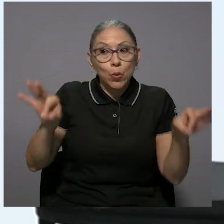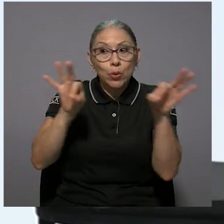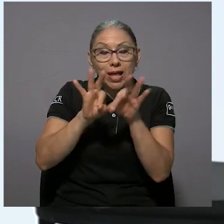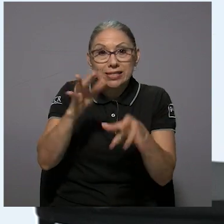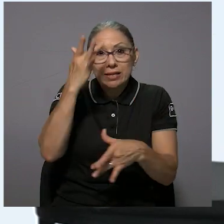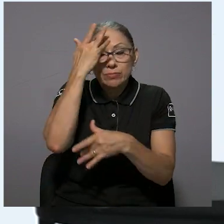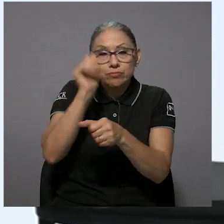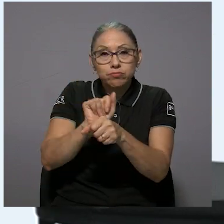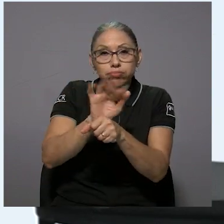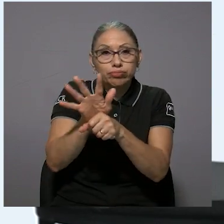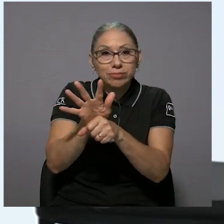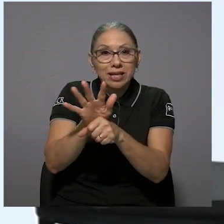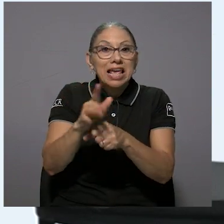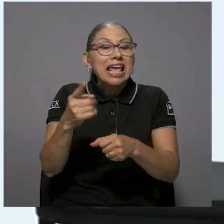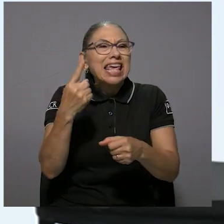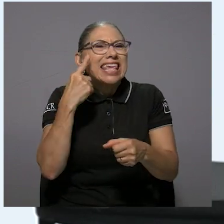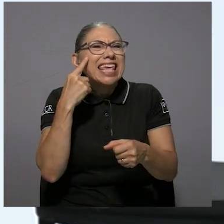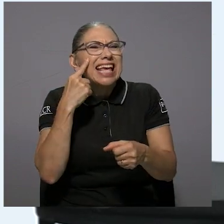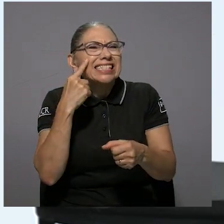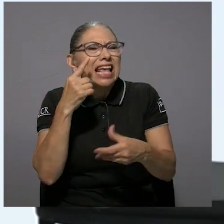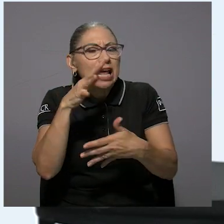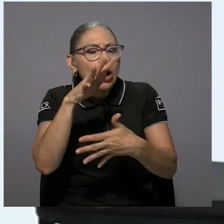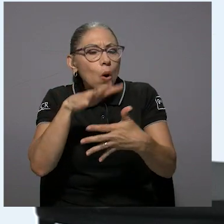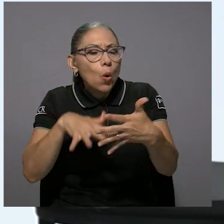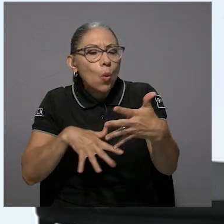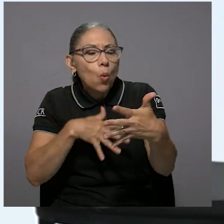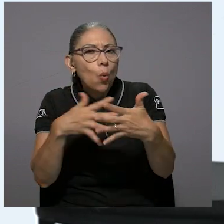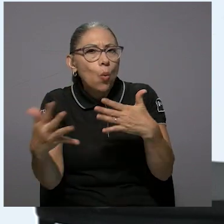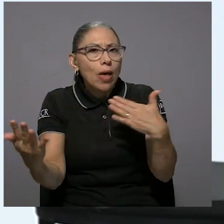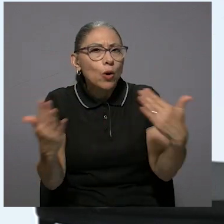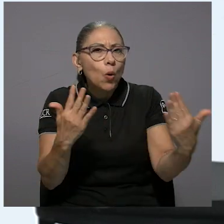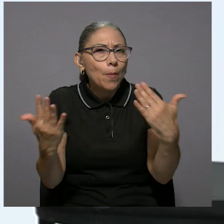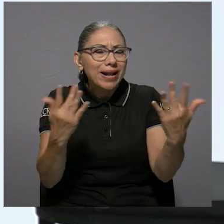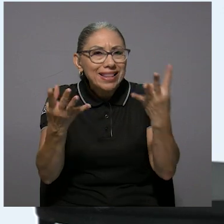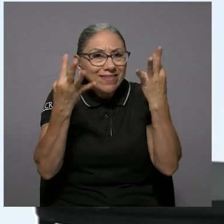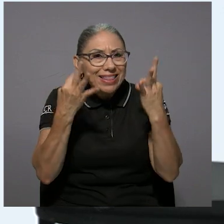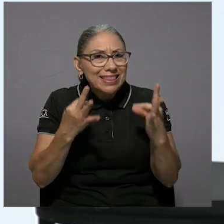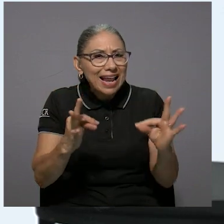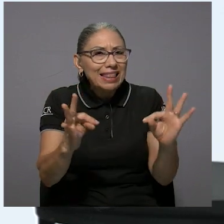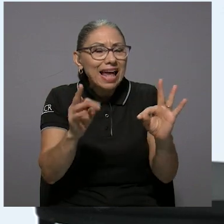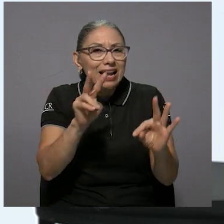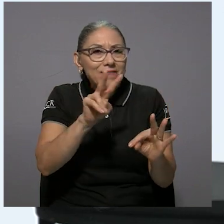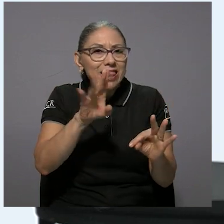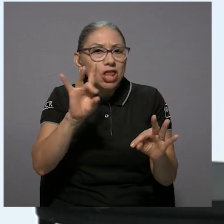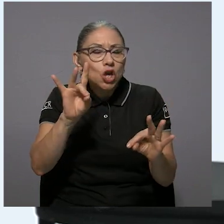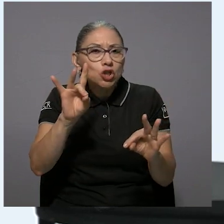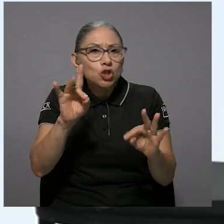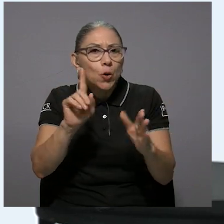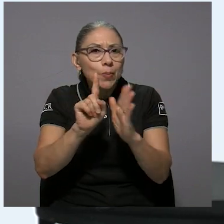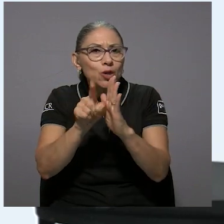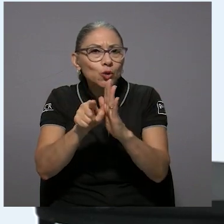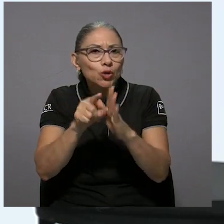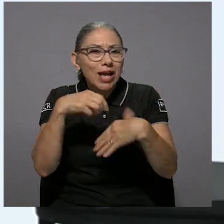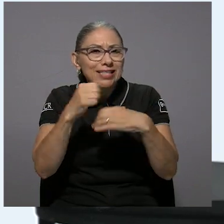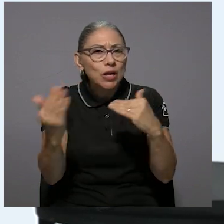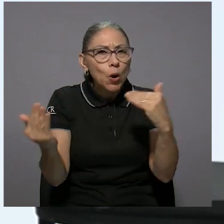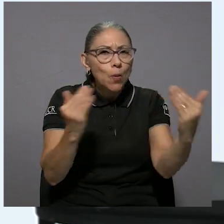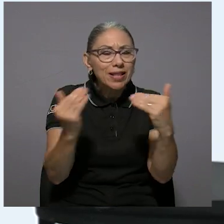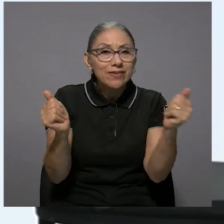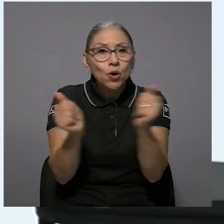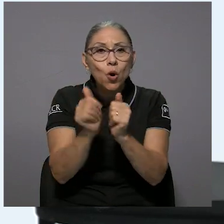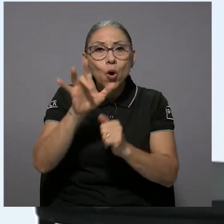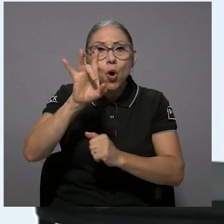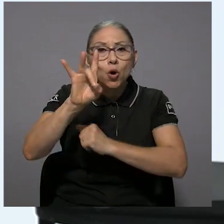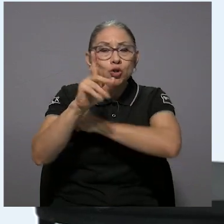y ese cuadro comparativo que vamos a tratar de hacer en estos 28 minutos con 8 países que